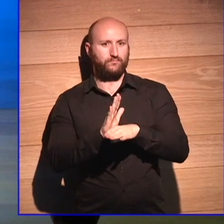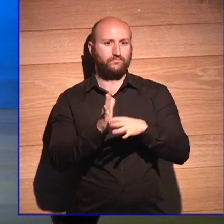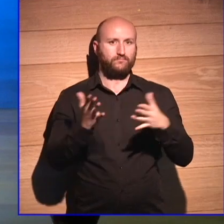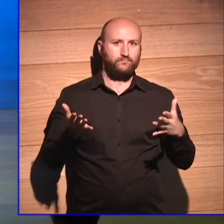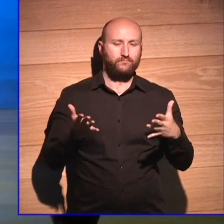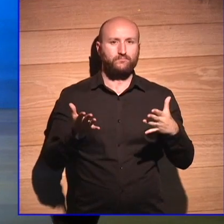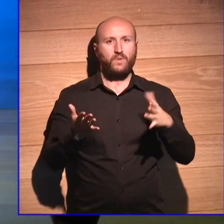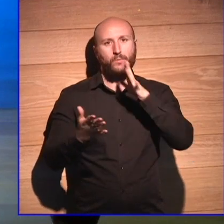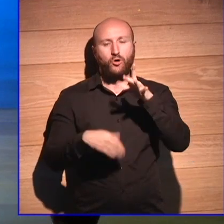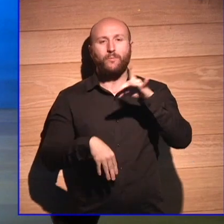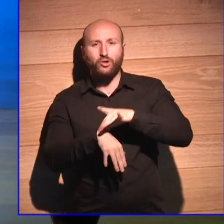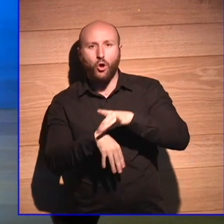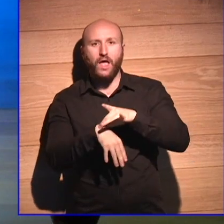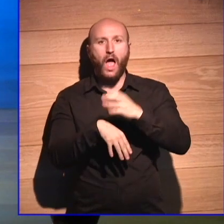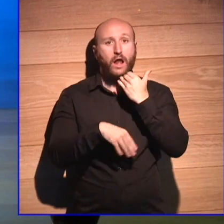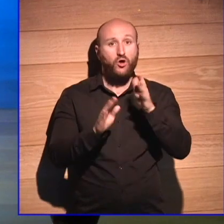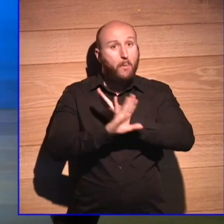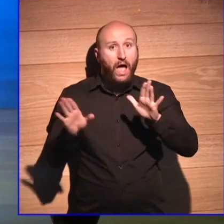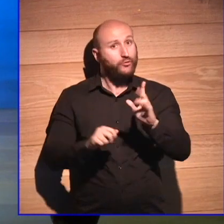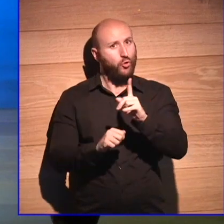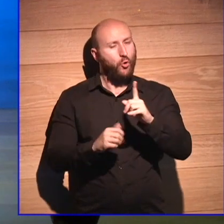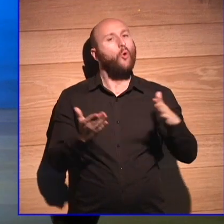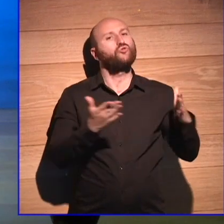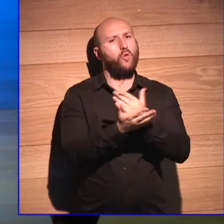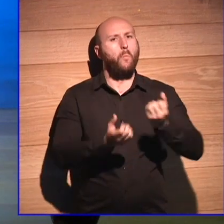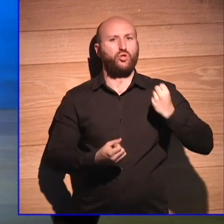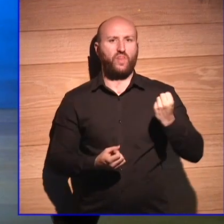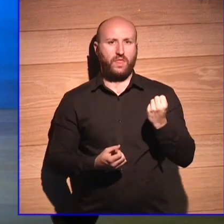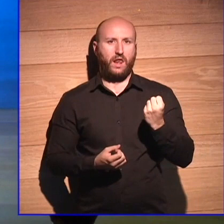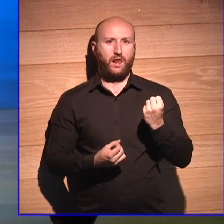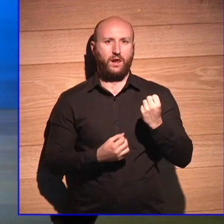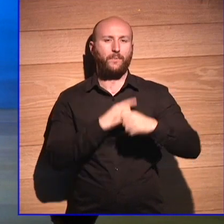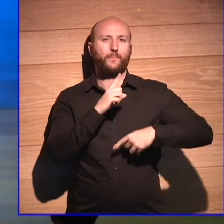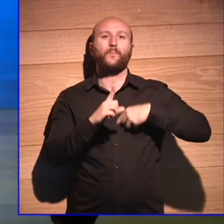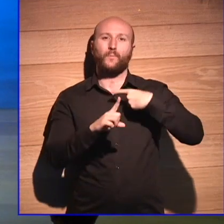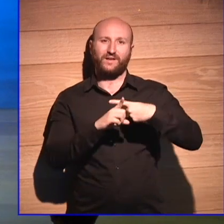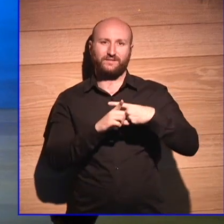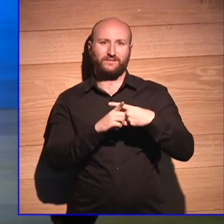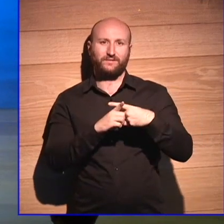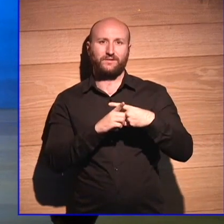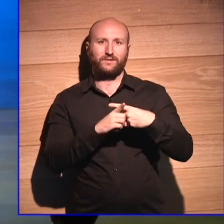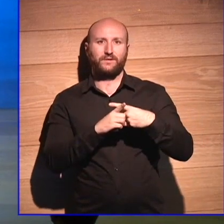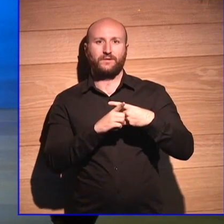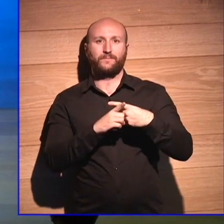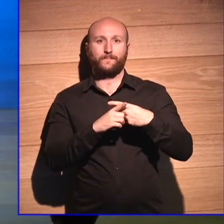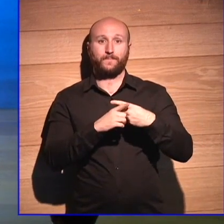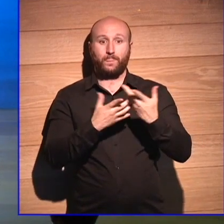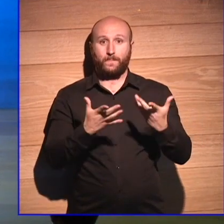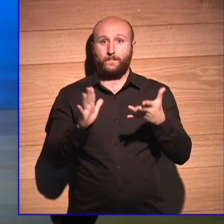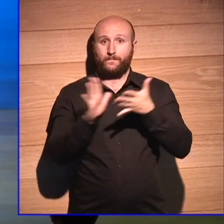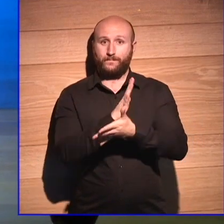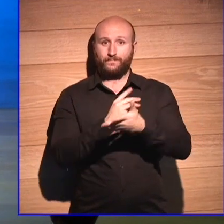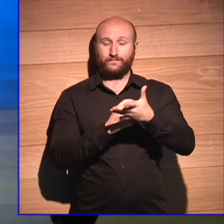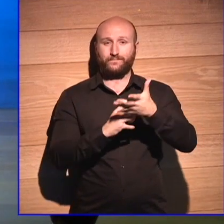de disfunciones o de patologías, sino en todo su potencial y, sobre todo, al fin y al cabo, estamos hablando del